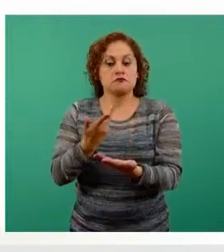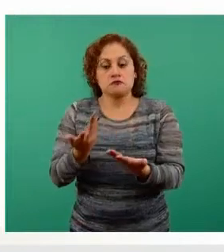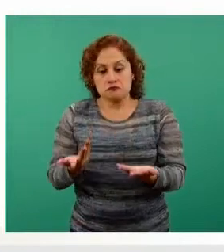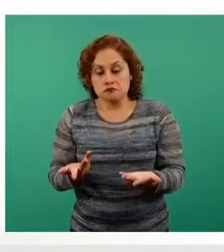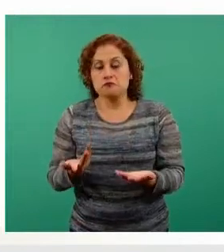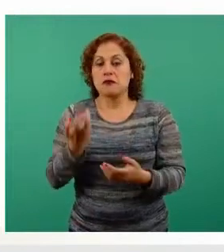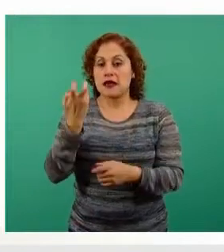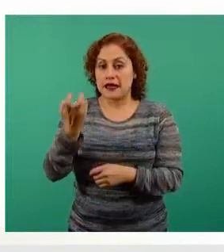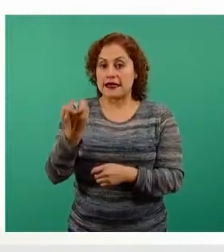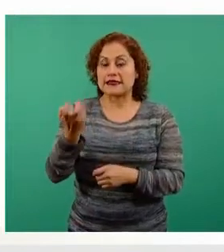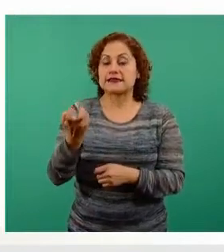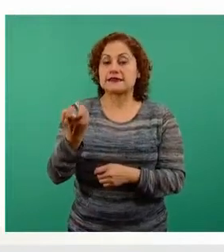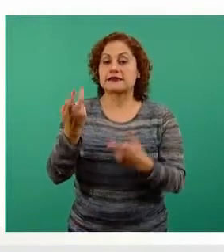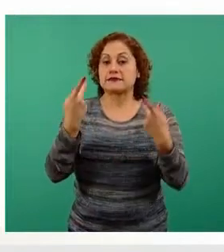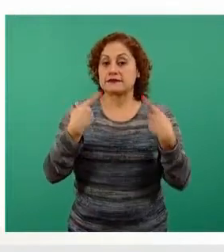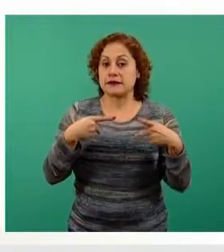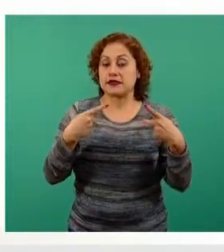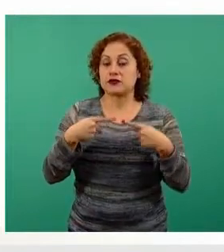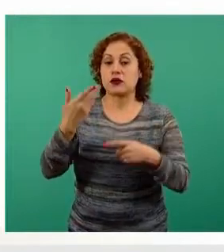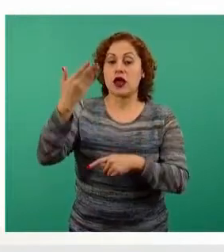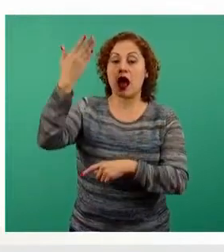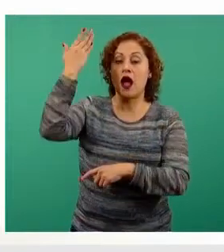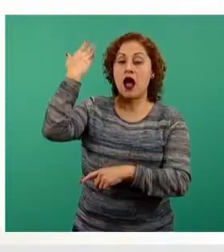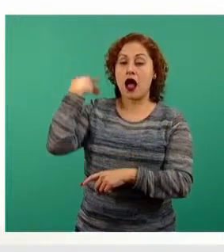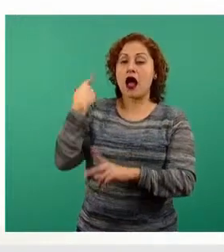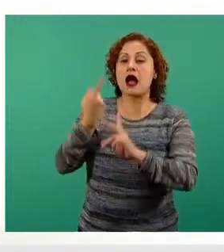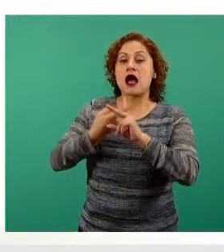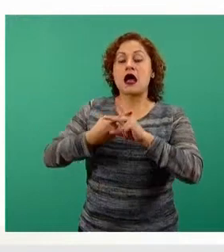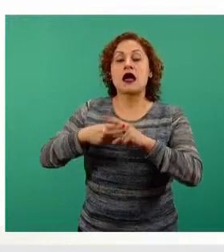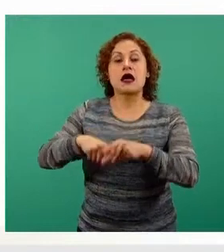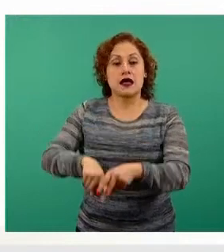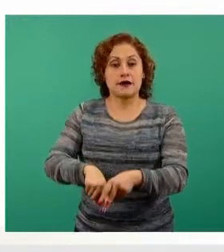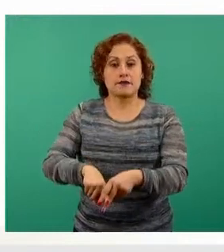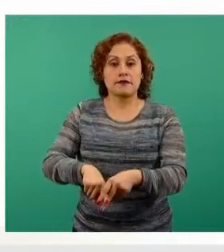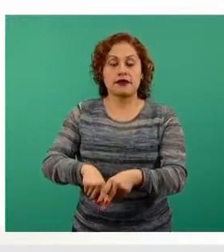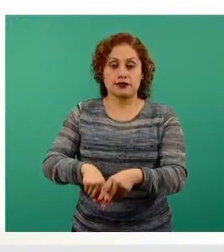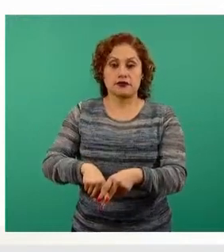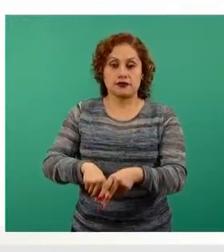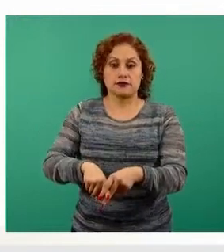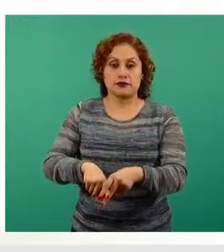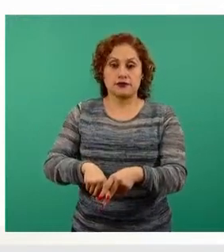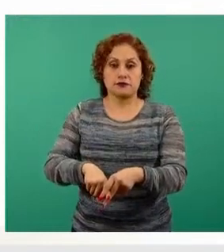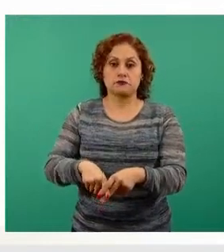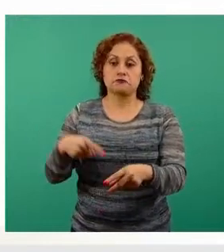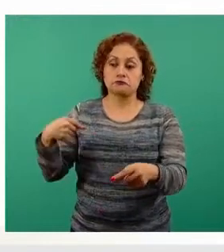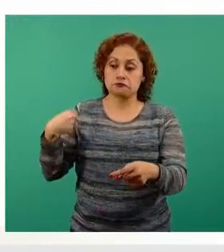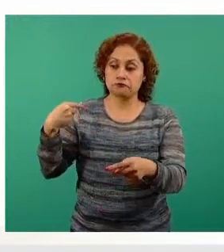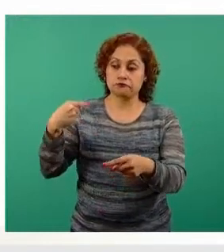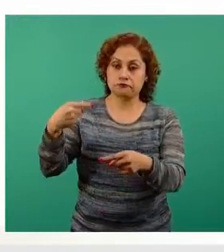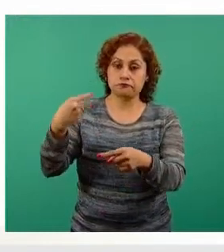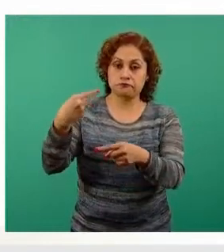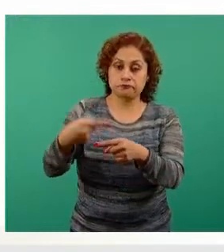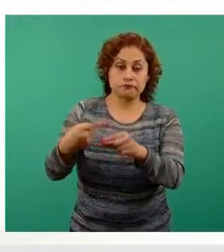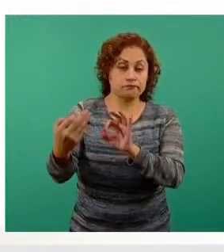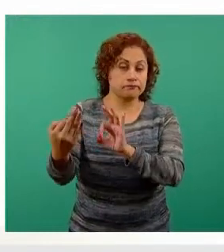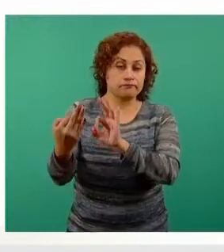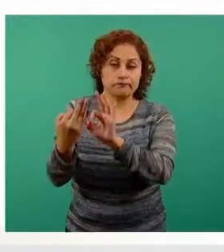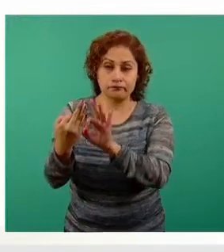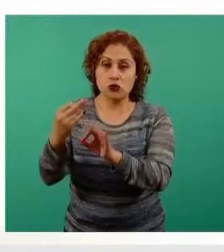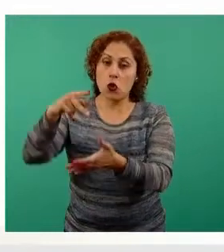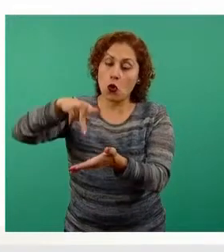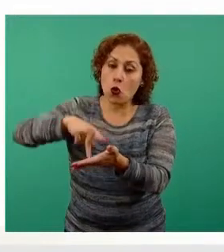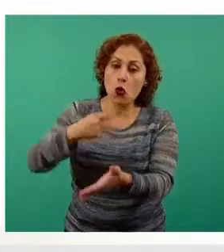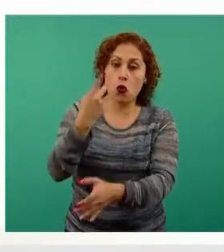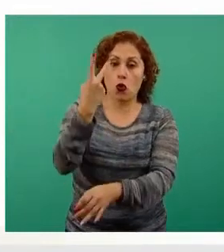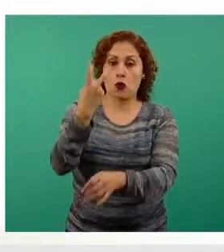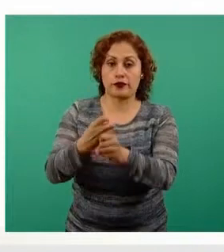los que empezaron los primeros días que empezó la segunda etapa, pues en próximas semanas de seguro estarán ya